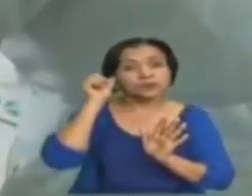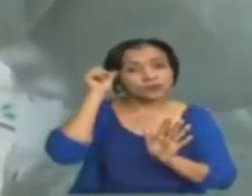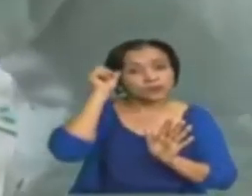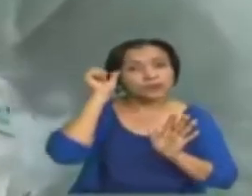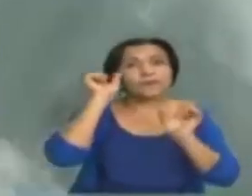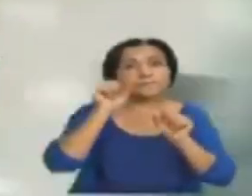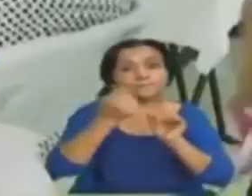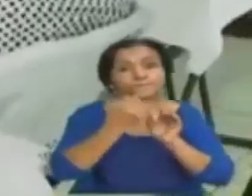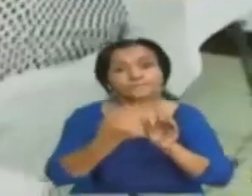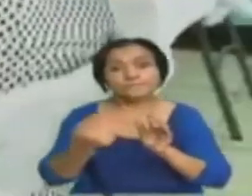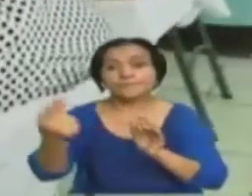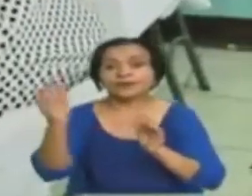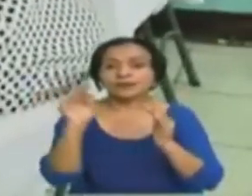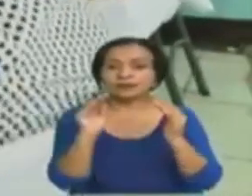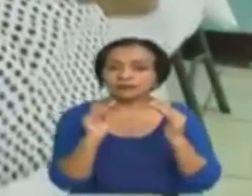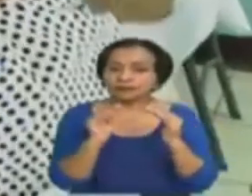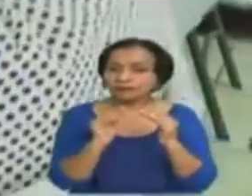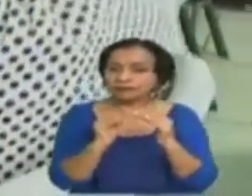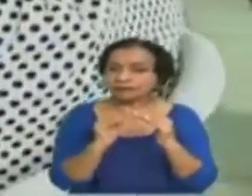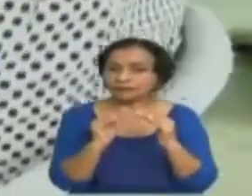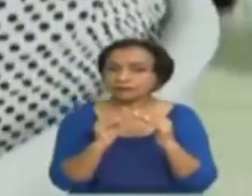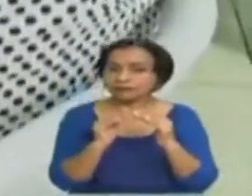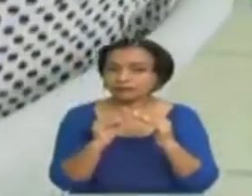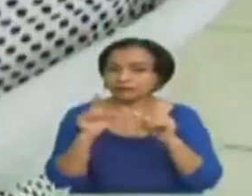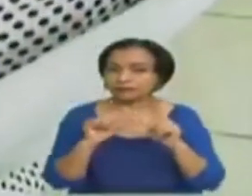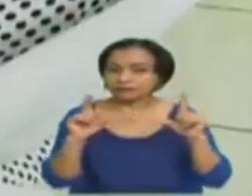Pahuanca, de las 8 de la mañana. Para Noticias 12, Gabriela Solórzano.